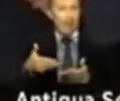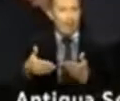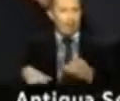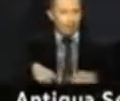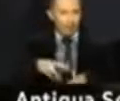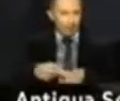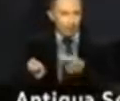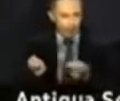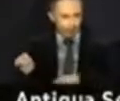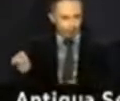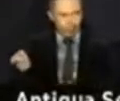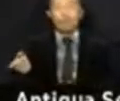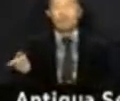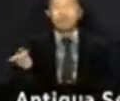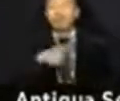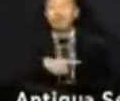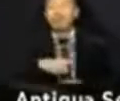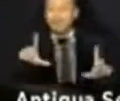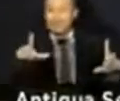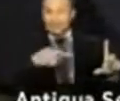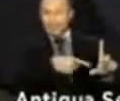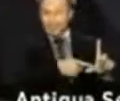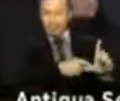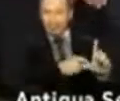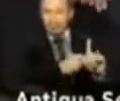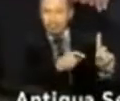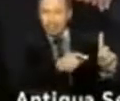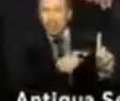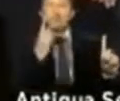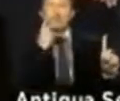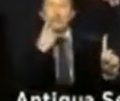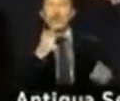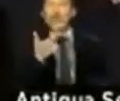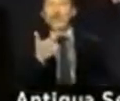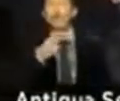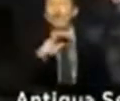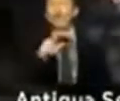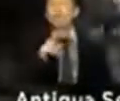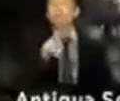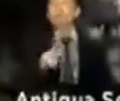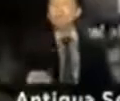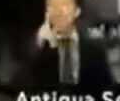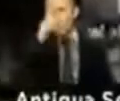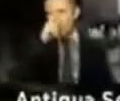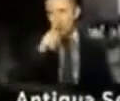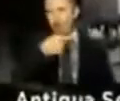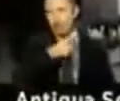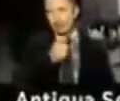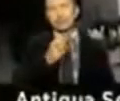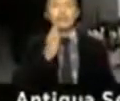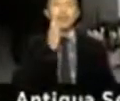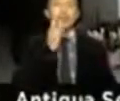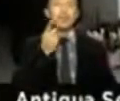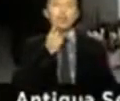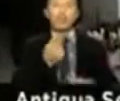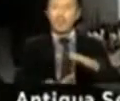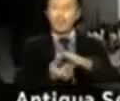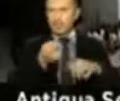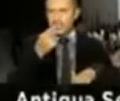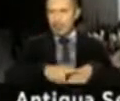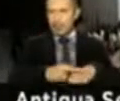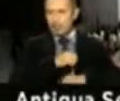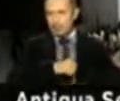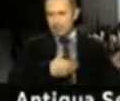propuestas. Por ejemplo, hicieron un esfuerzo enorme para convencernos de que convenía congelar